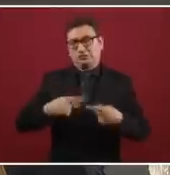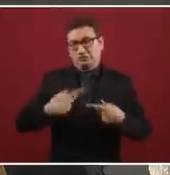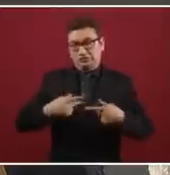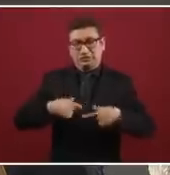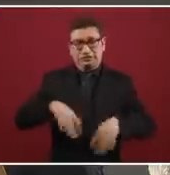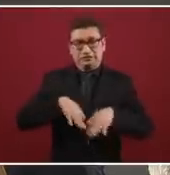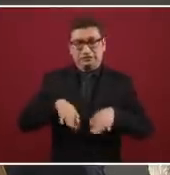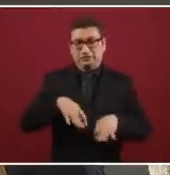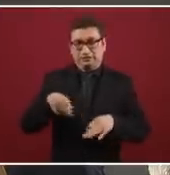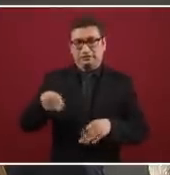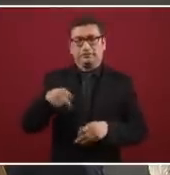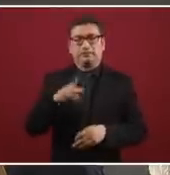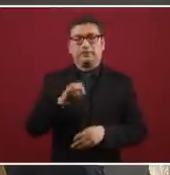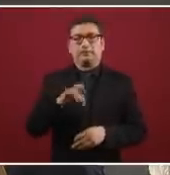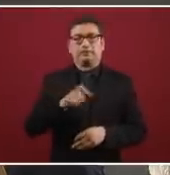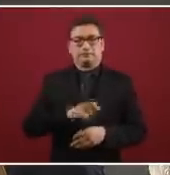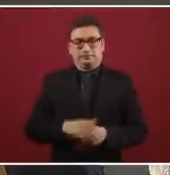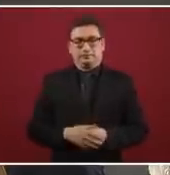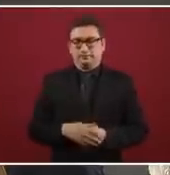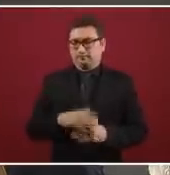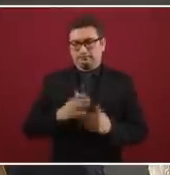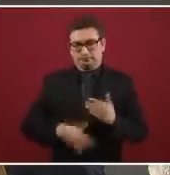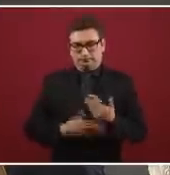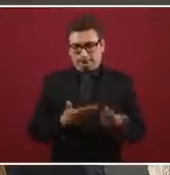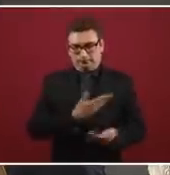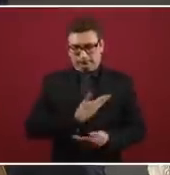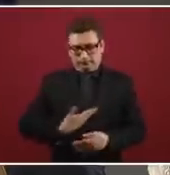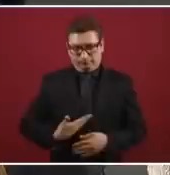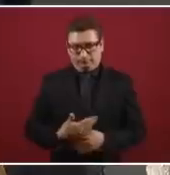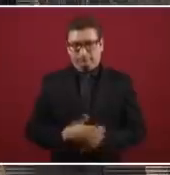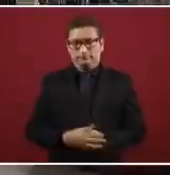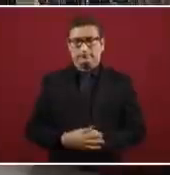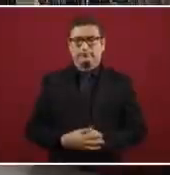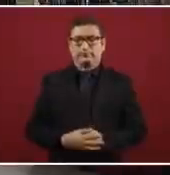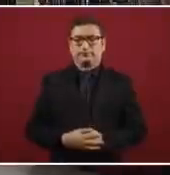trabajadores petroleros. ¿Es cuánto, señor presidente?